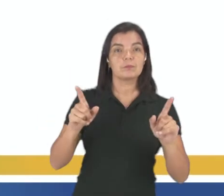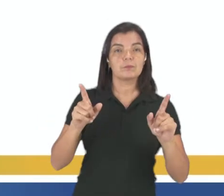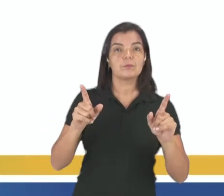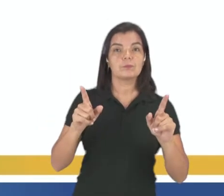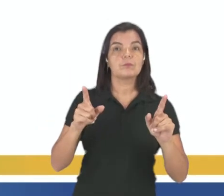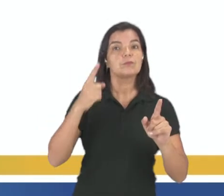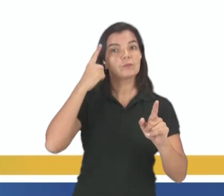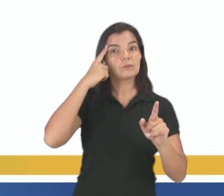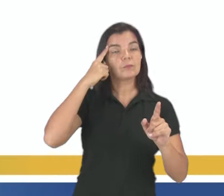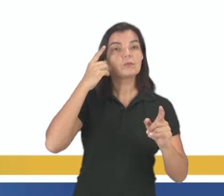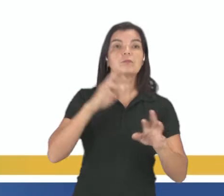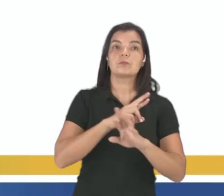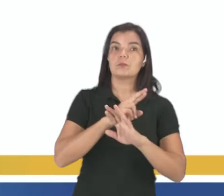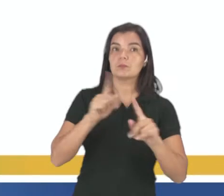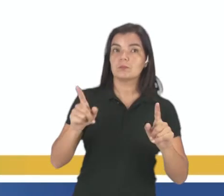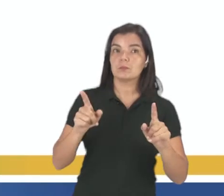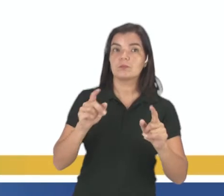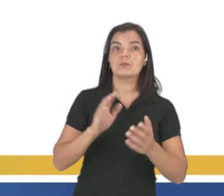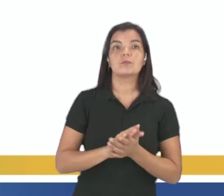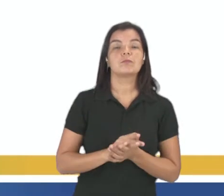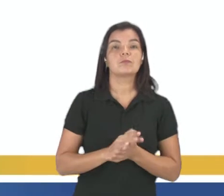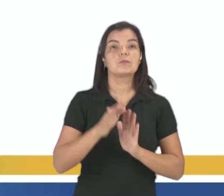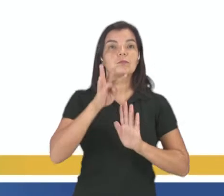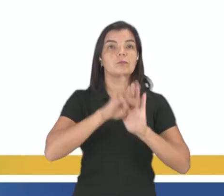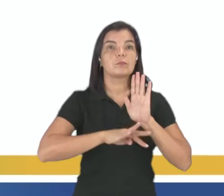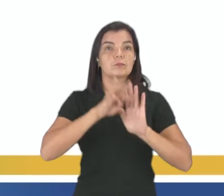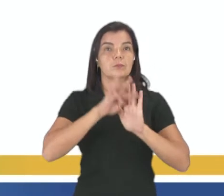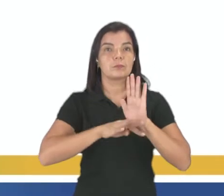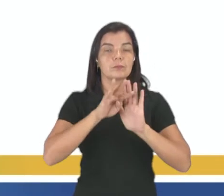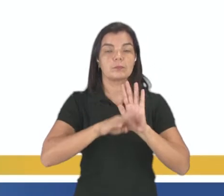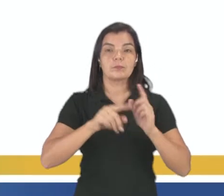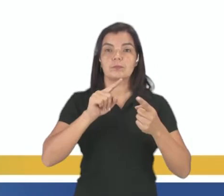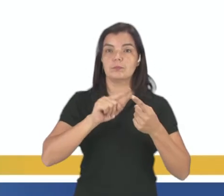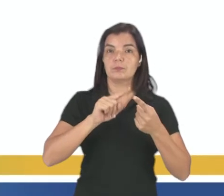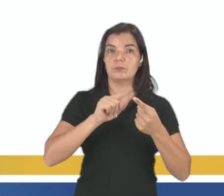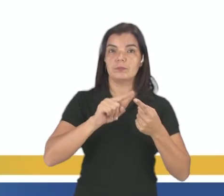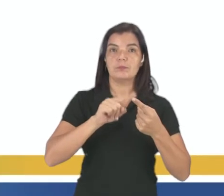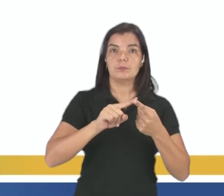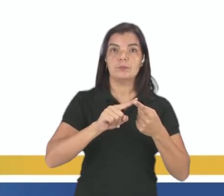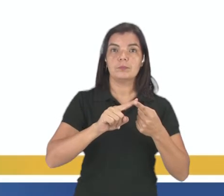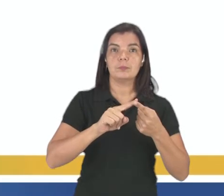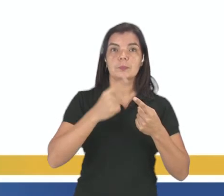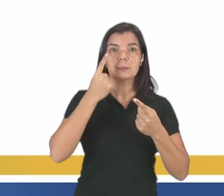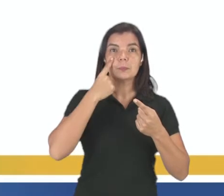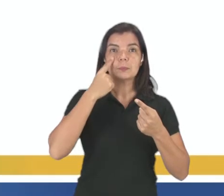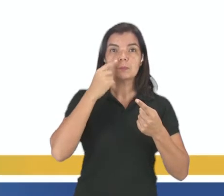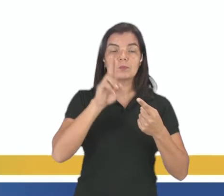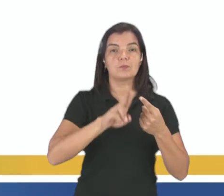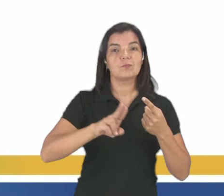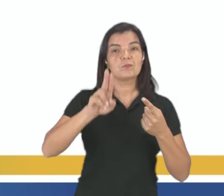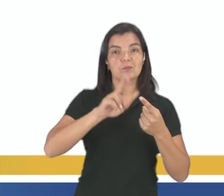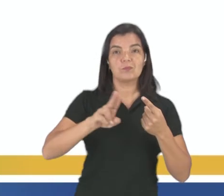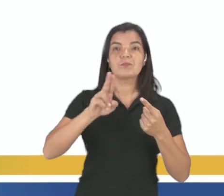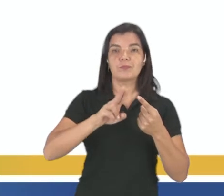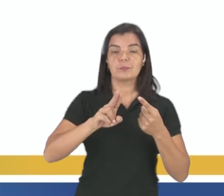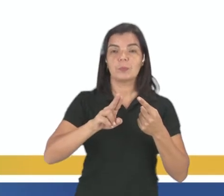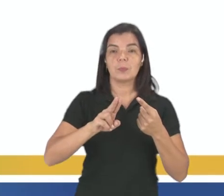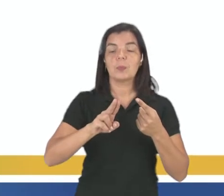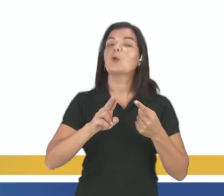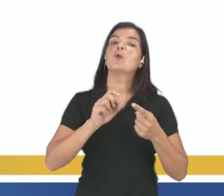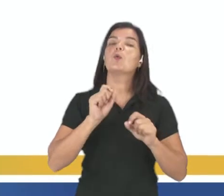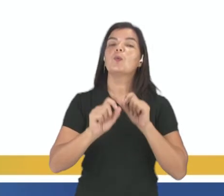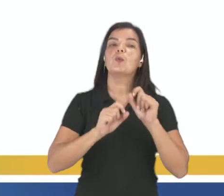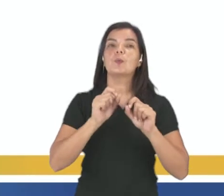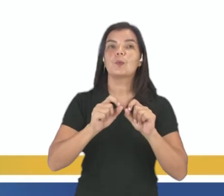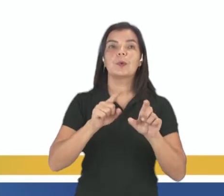dobles interpretaciones. A diferencia de los textos poéticos o literarios que usan un lenguaje connotativo,